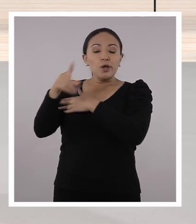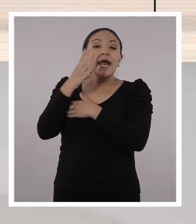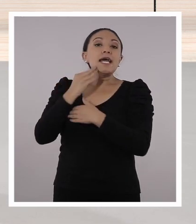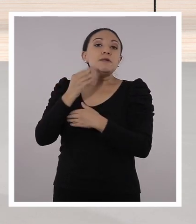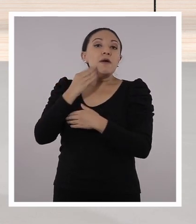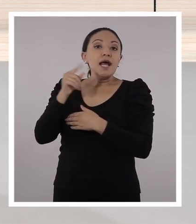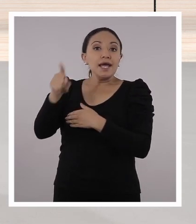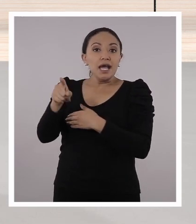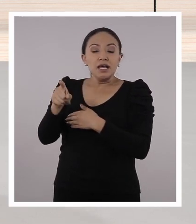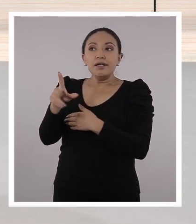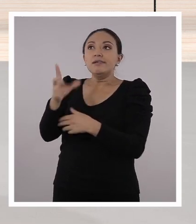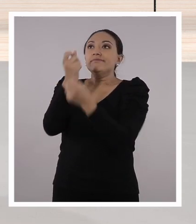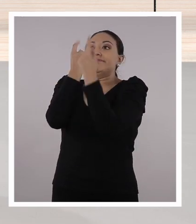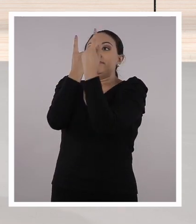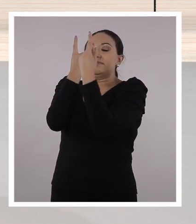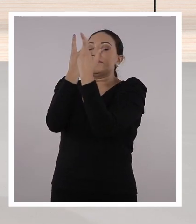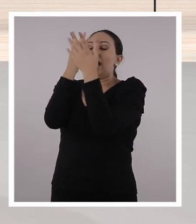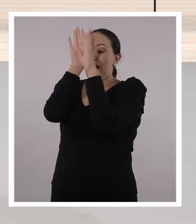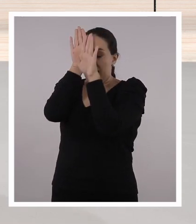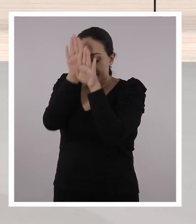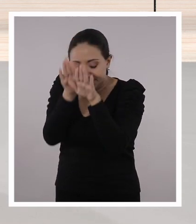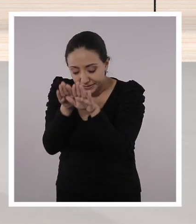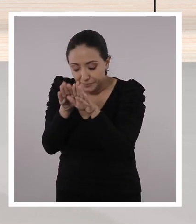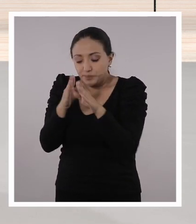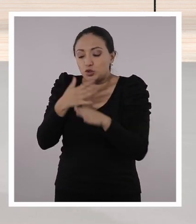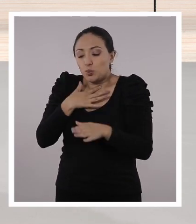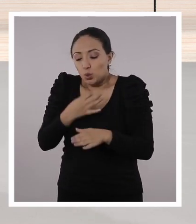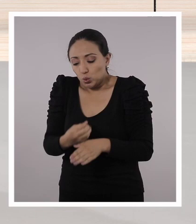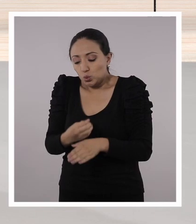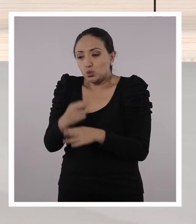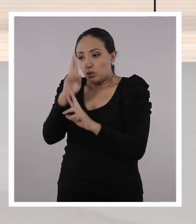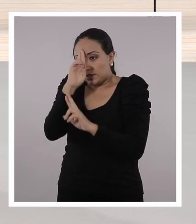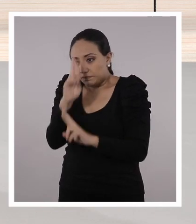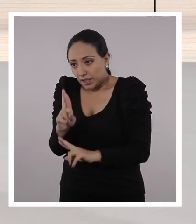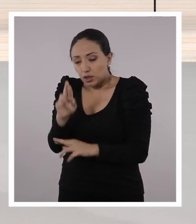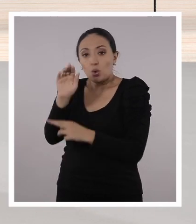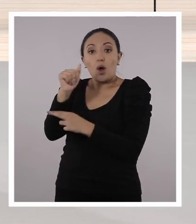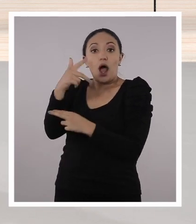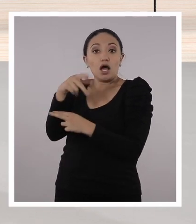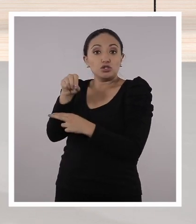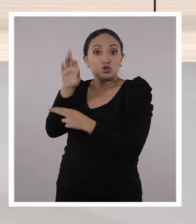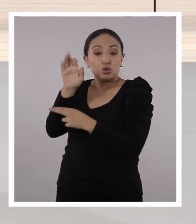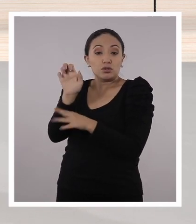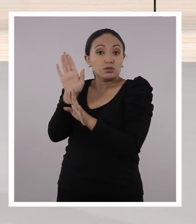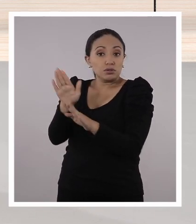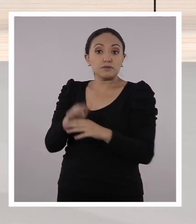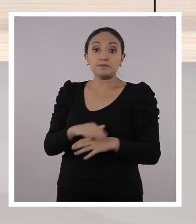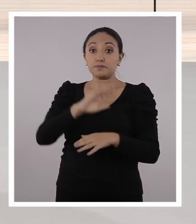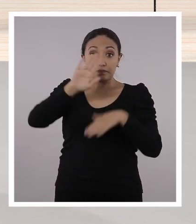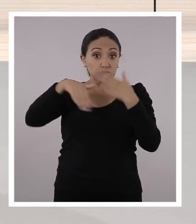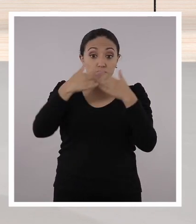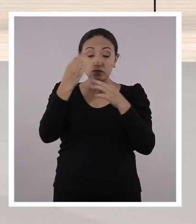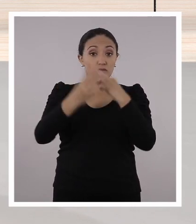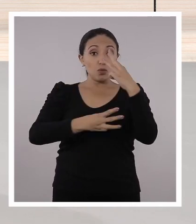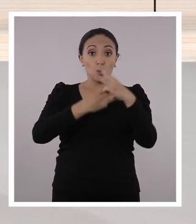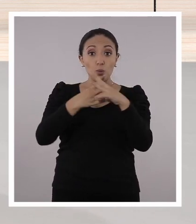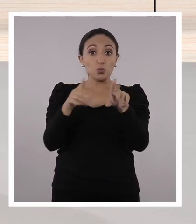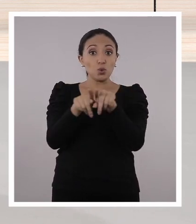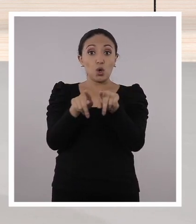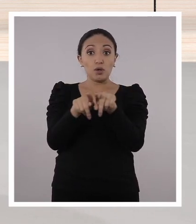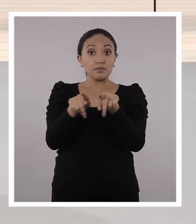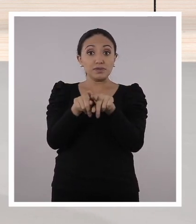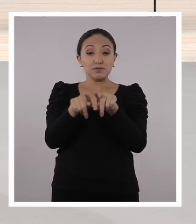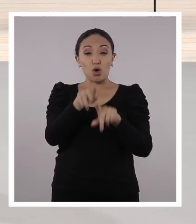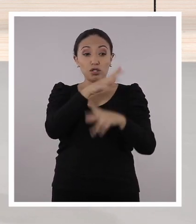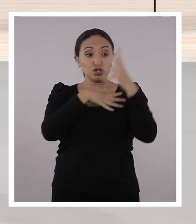historia vivieron experiencias que les llevaron a tener este tipo de prendas o manifestaciones culturales. De hecho, en todo el mundo y en nuestro país